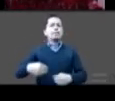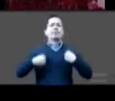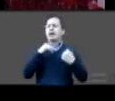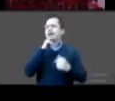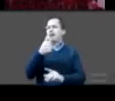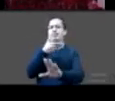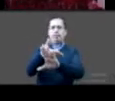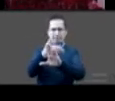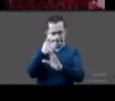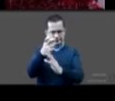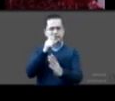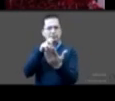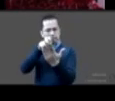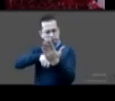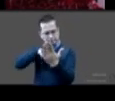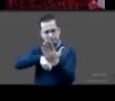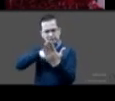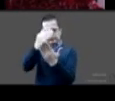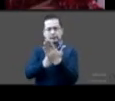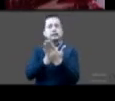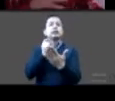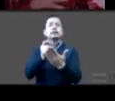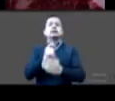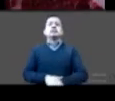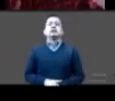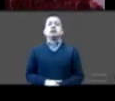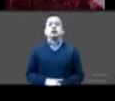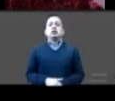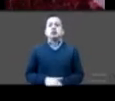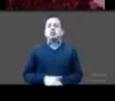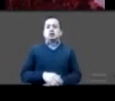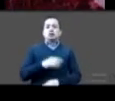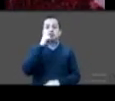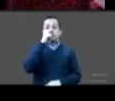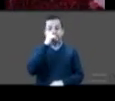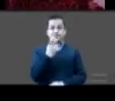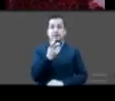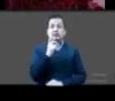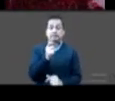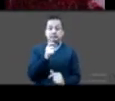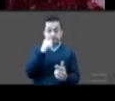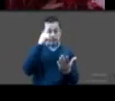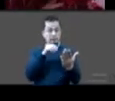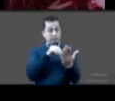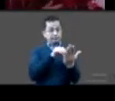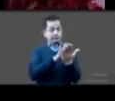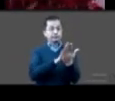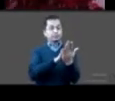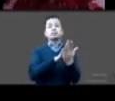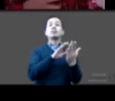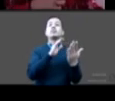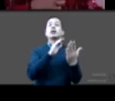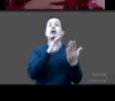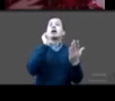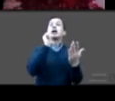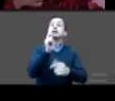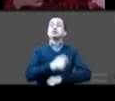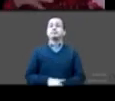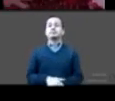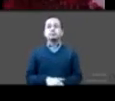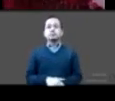Acceso se está ya estableciendo que el uso de materiales,